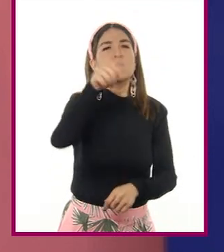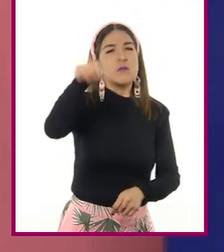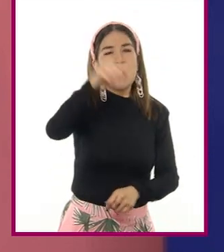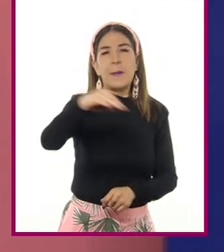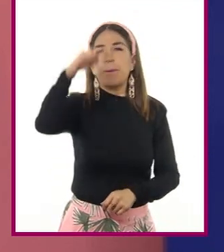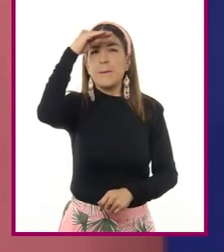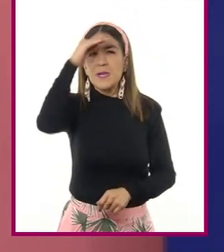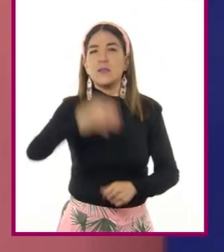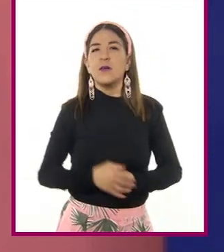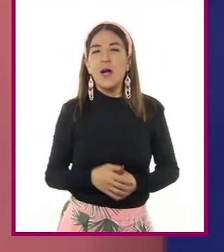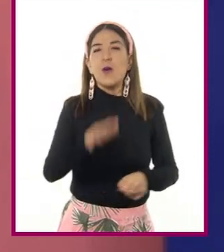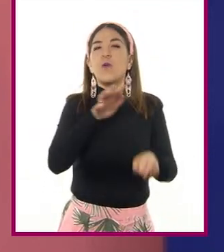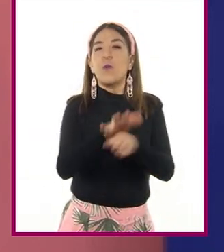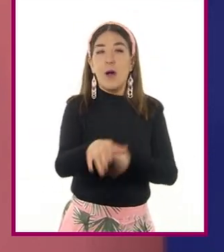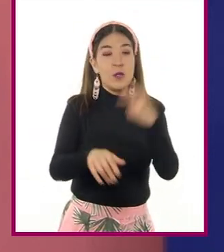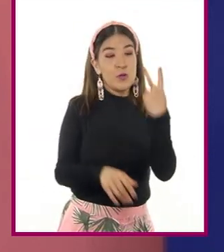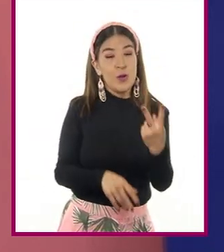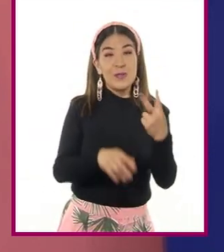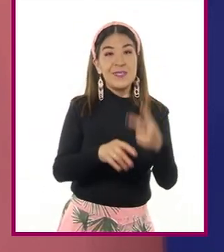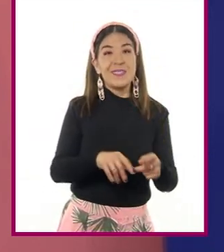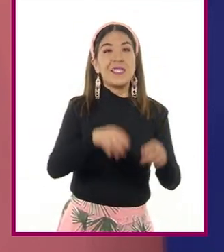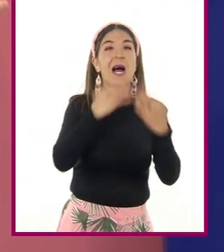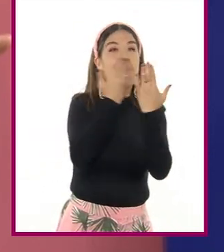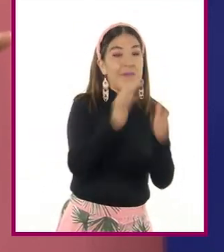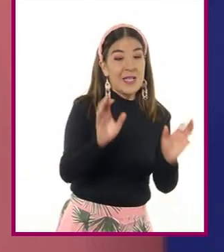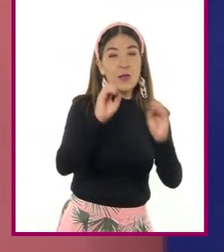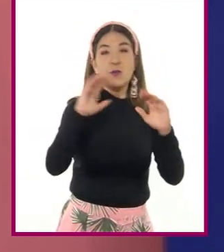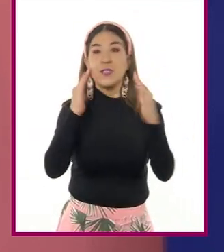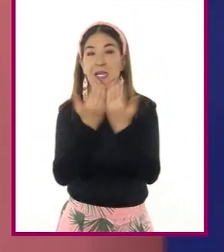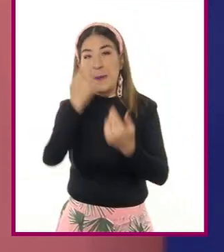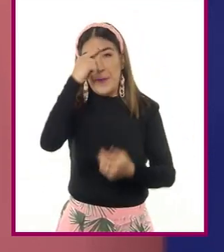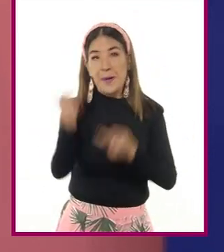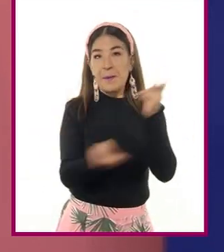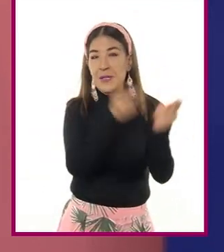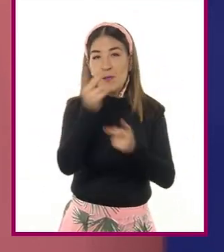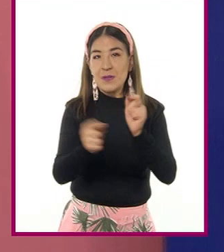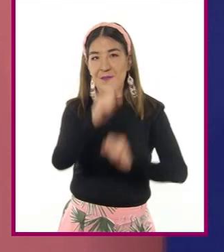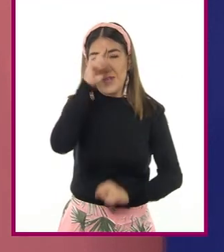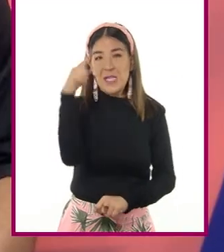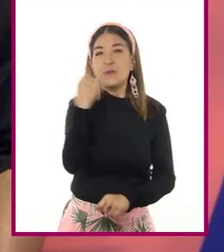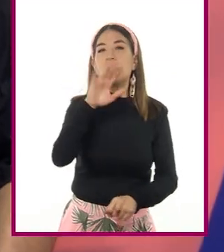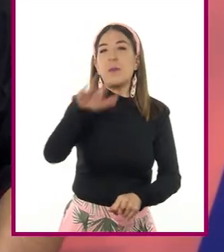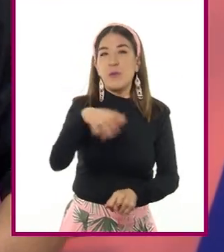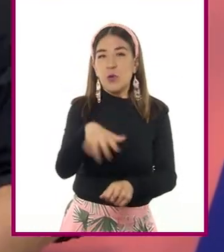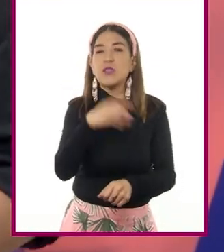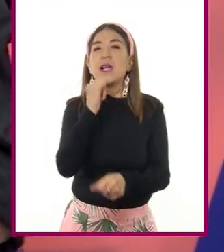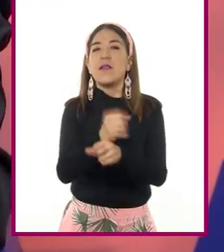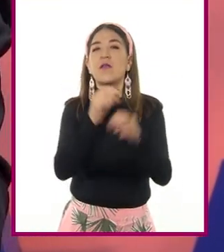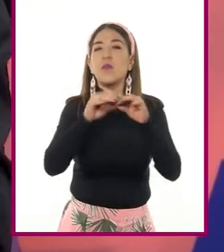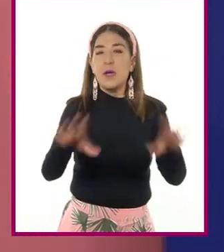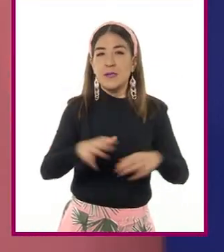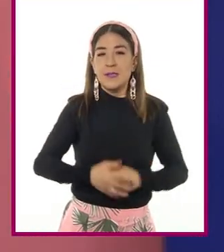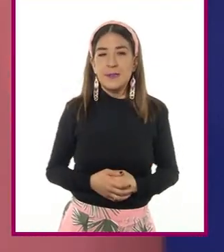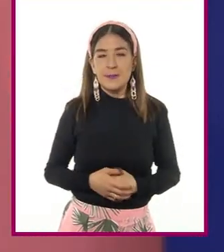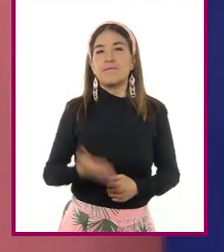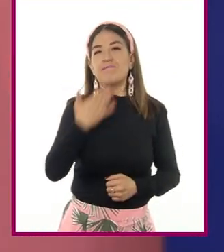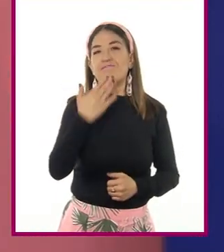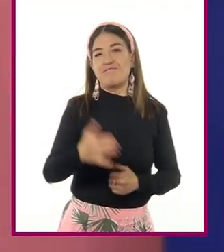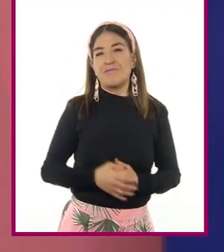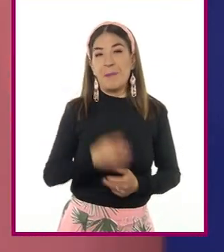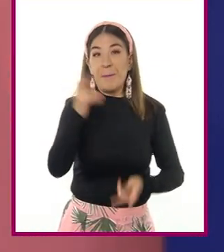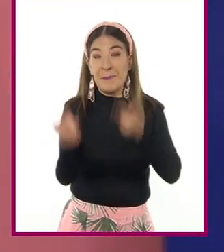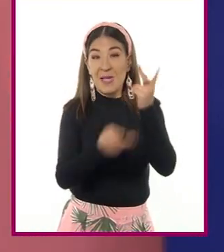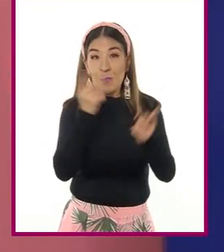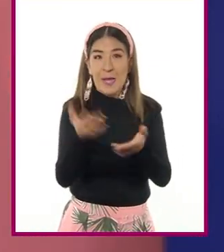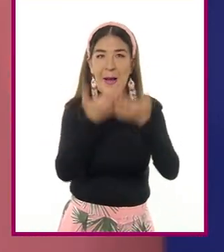cuál de los dos tipos de preguntas nos va a facilitar la búsqueda de información? Correcto. Las